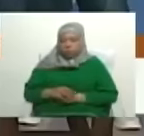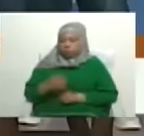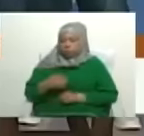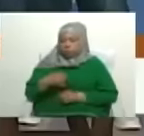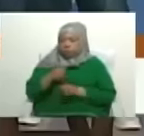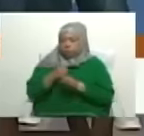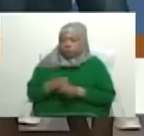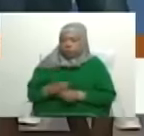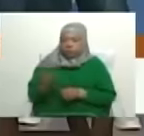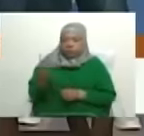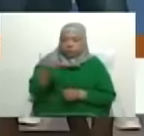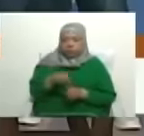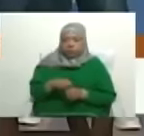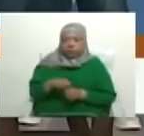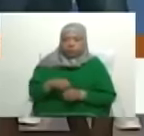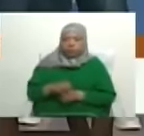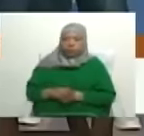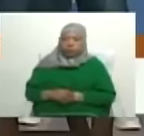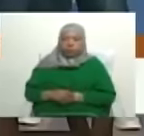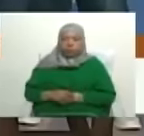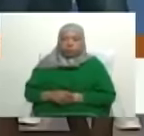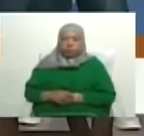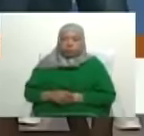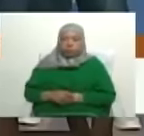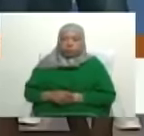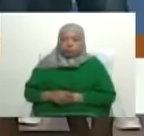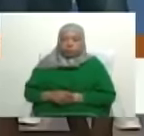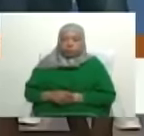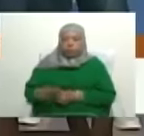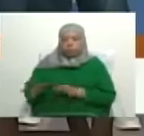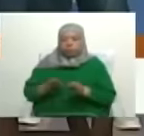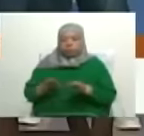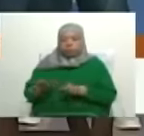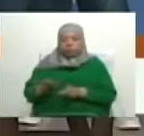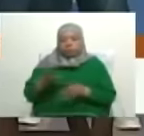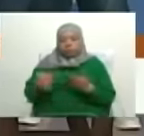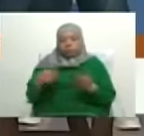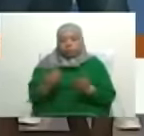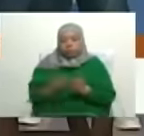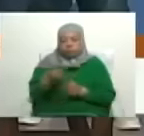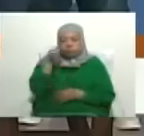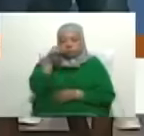dárselo, porque incluso ya tendrían preparado su tinglado